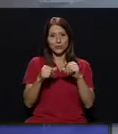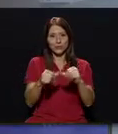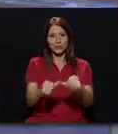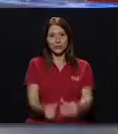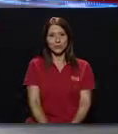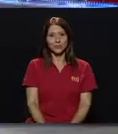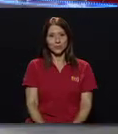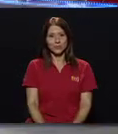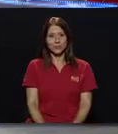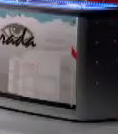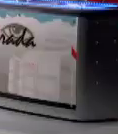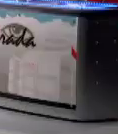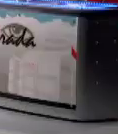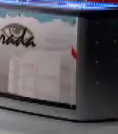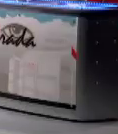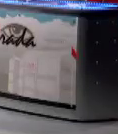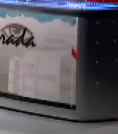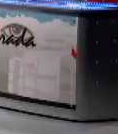regresamos.